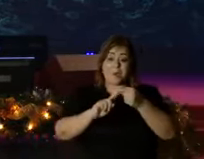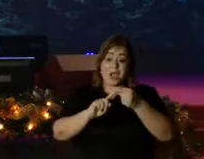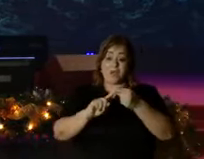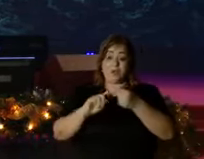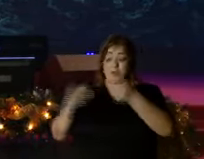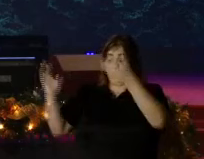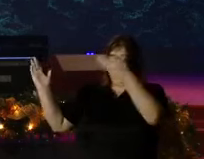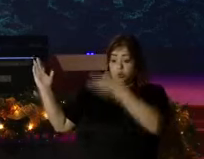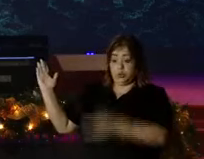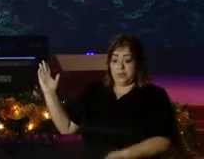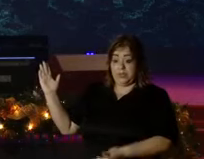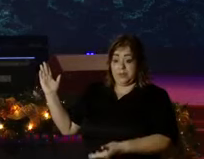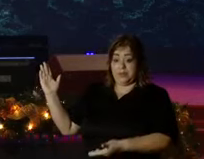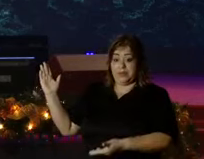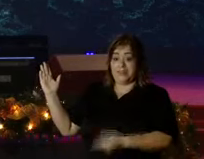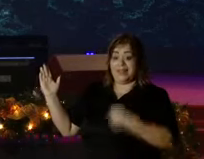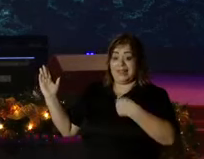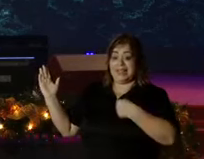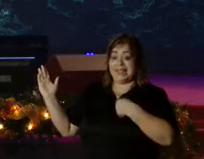que digan de mí, ¿verdad?